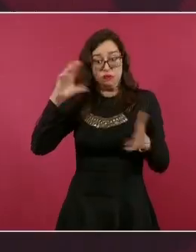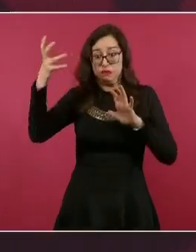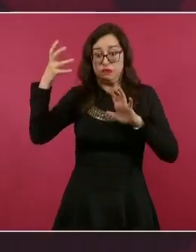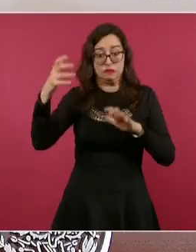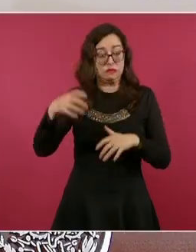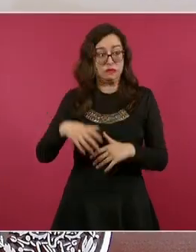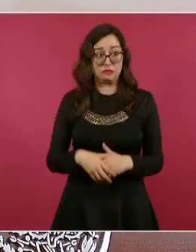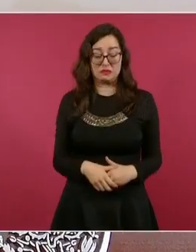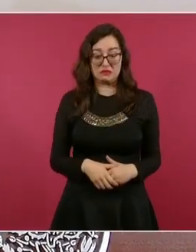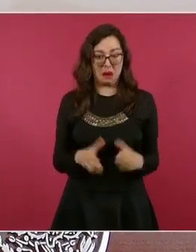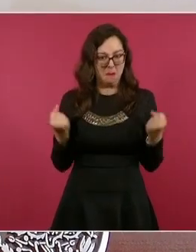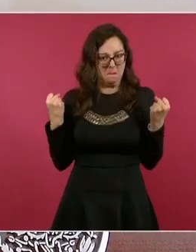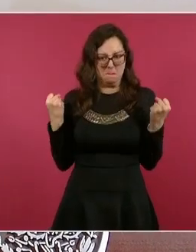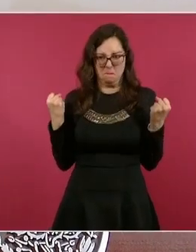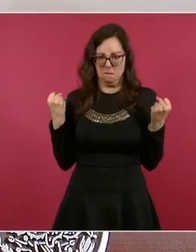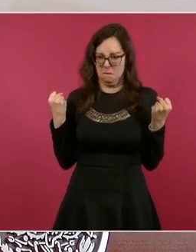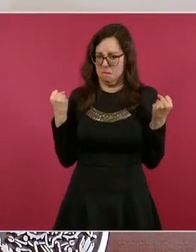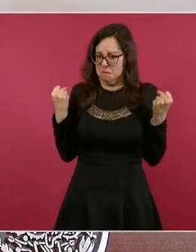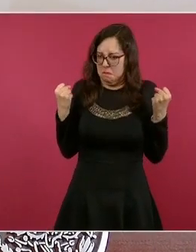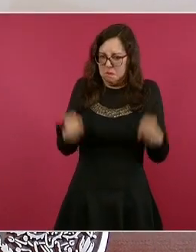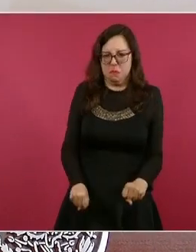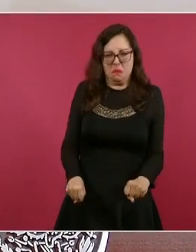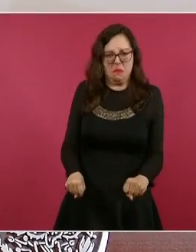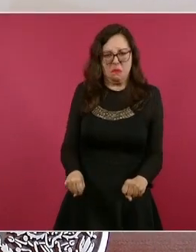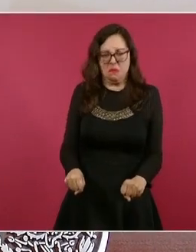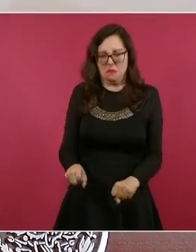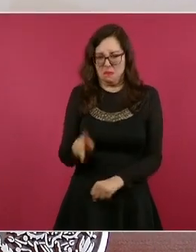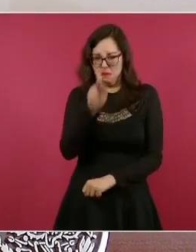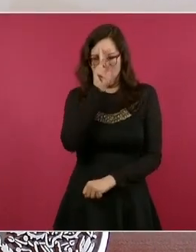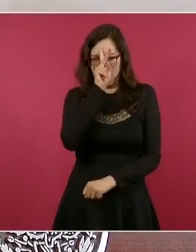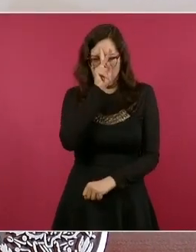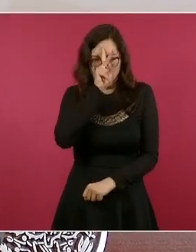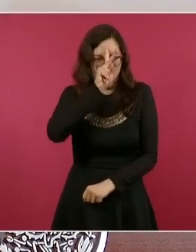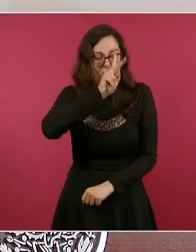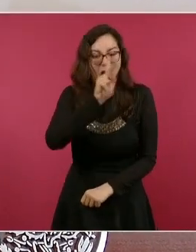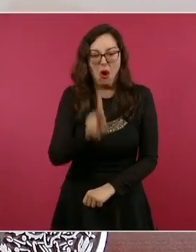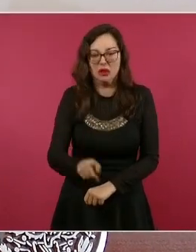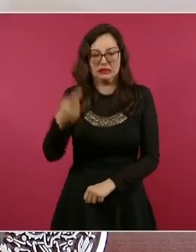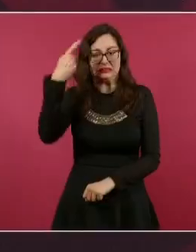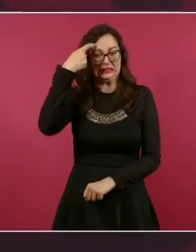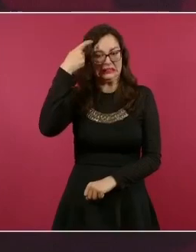autoritarias hasta lo irracional.